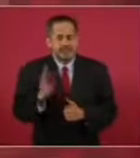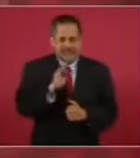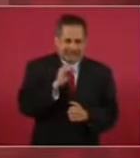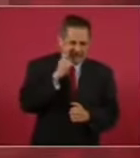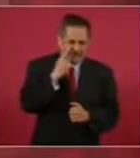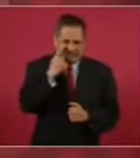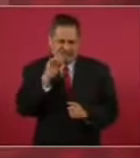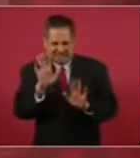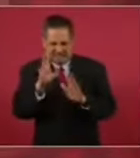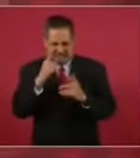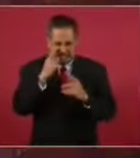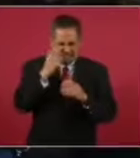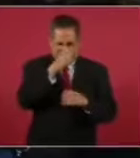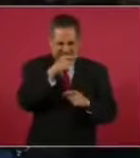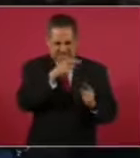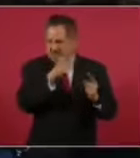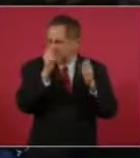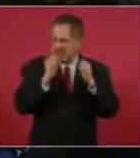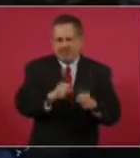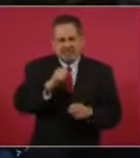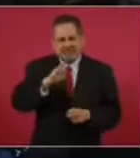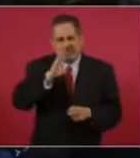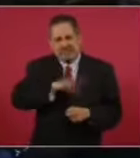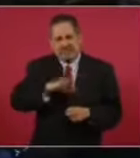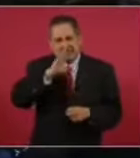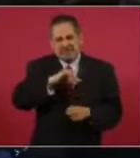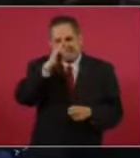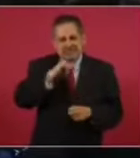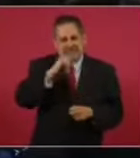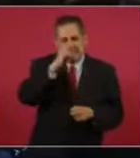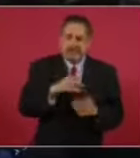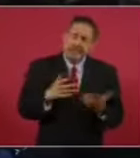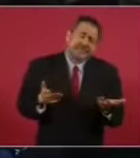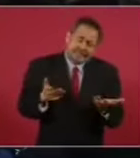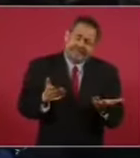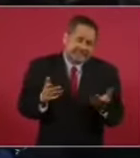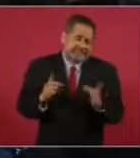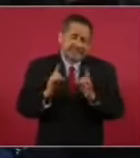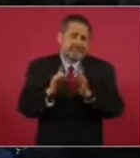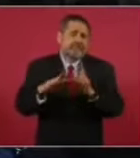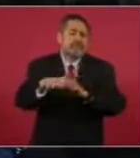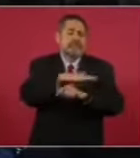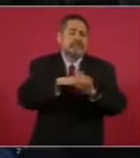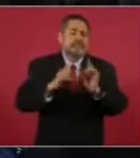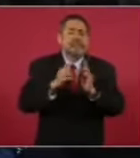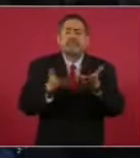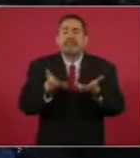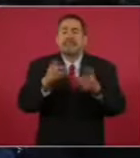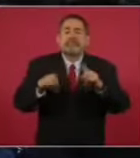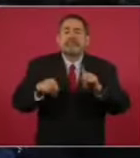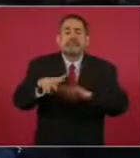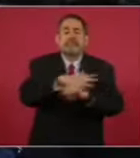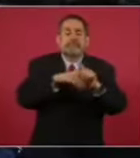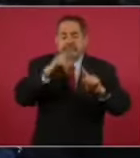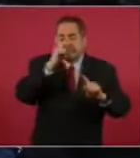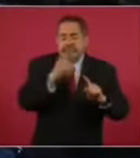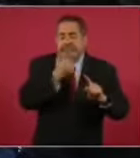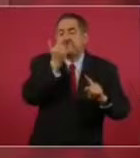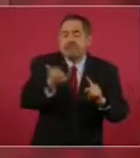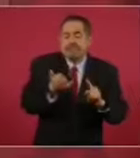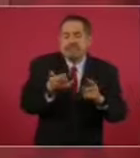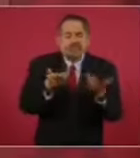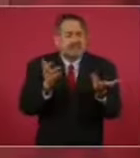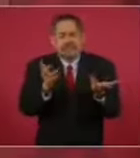errores que se presentaron por circunstancias, pues se van a encontrar, pero